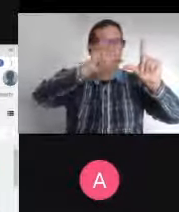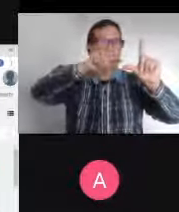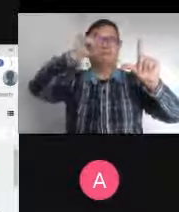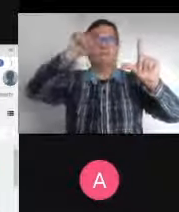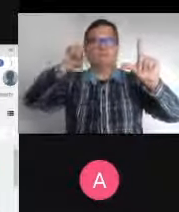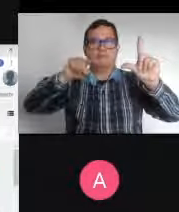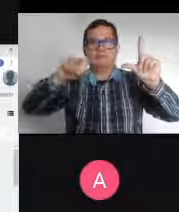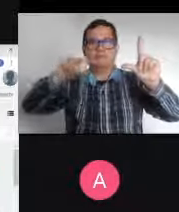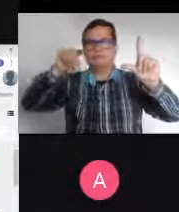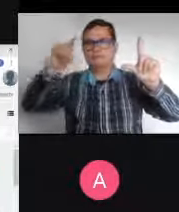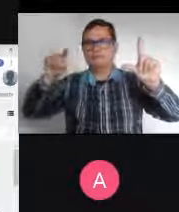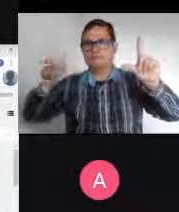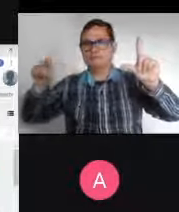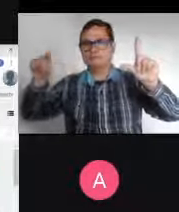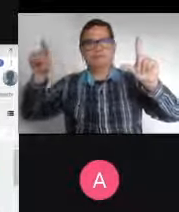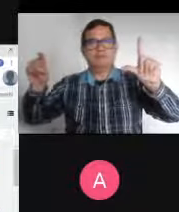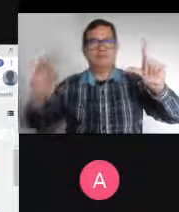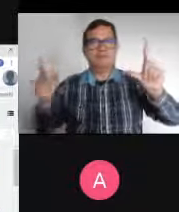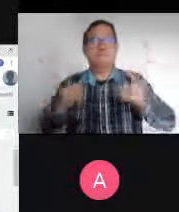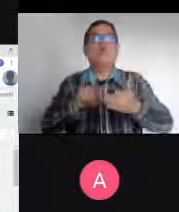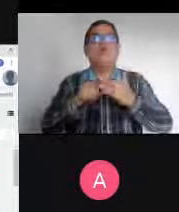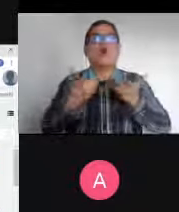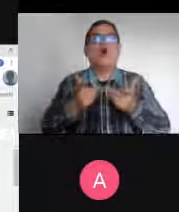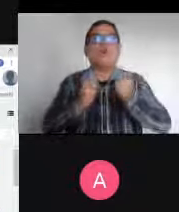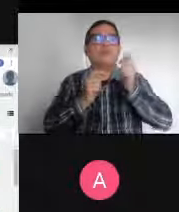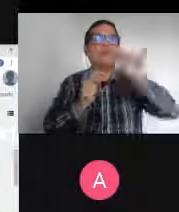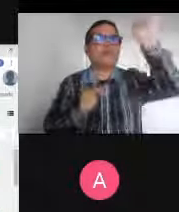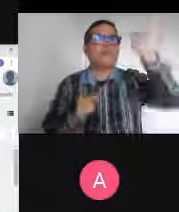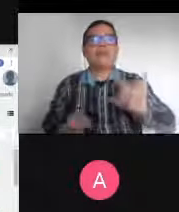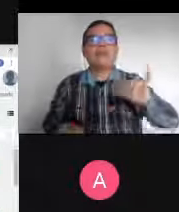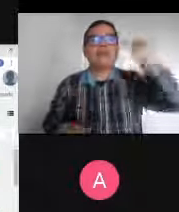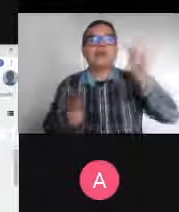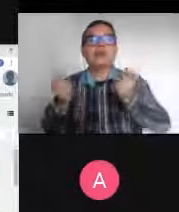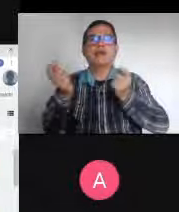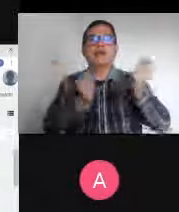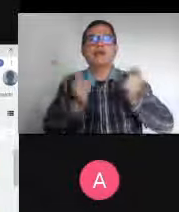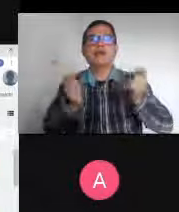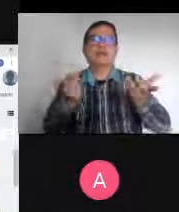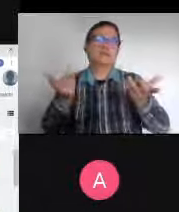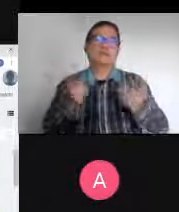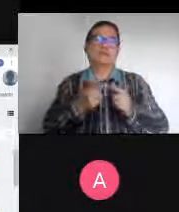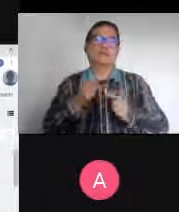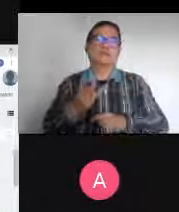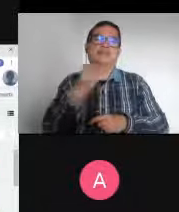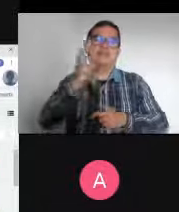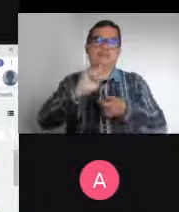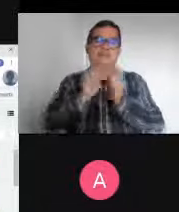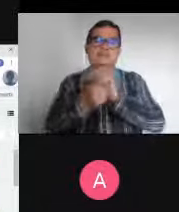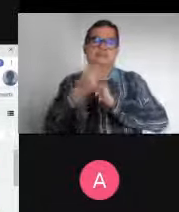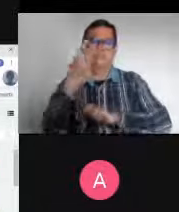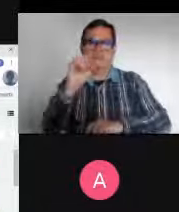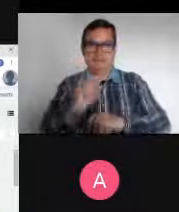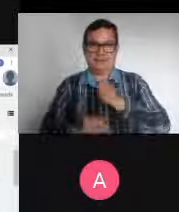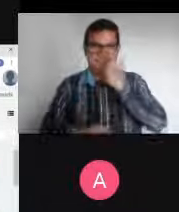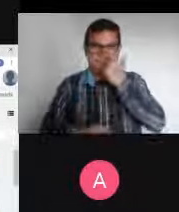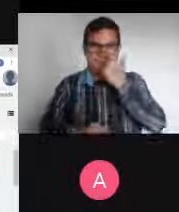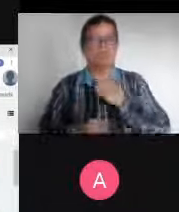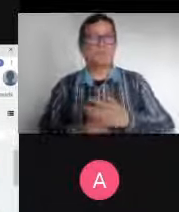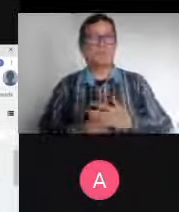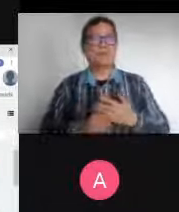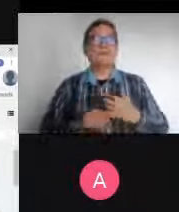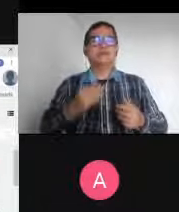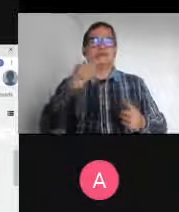vean cómo es que se escala el eje X. Entonces vamos a cambiar aquí 3, vamos a pasar a 20.